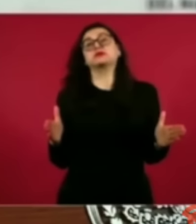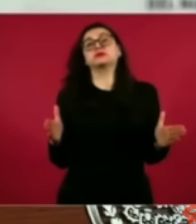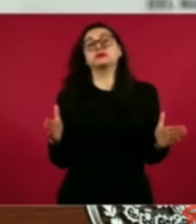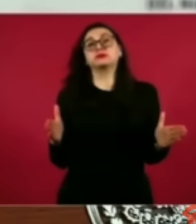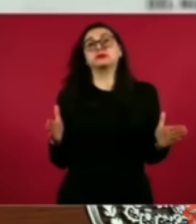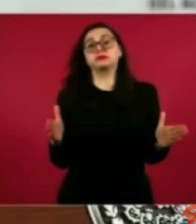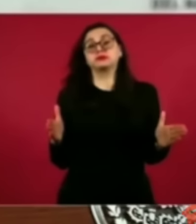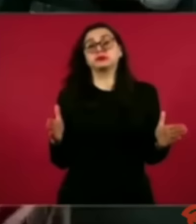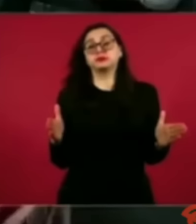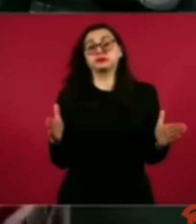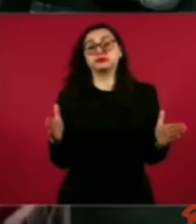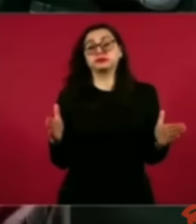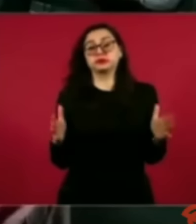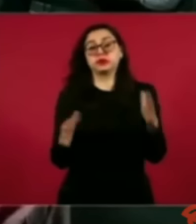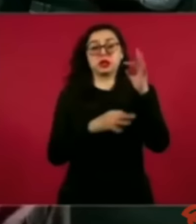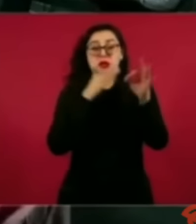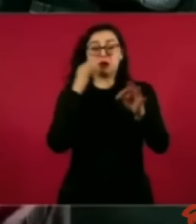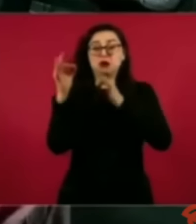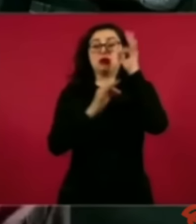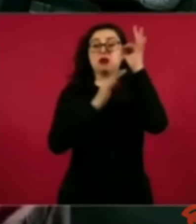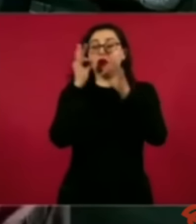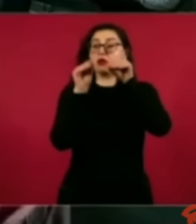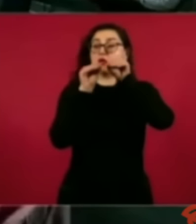de manera